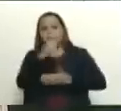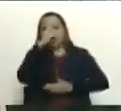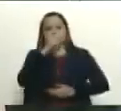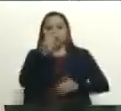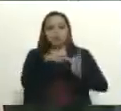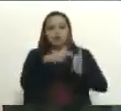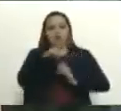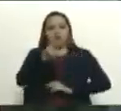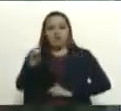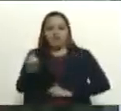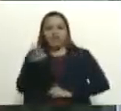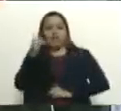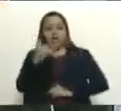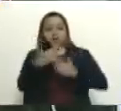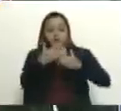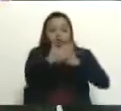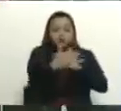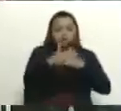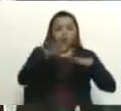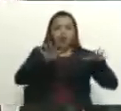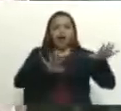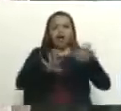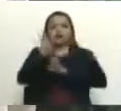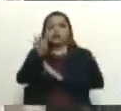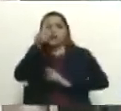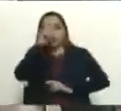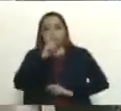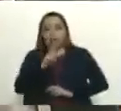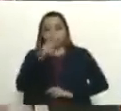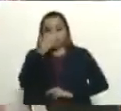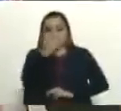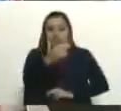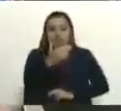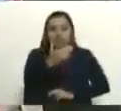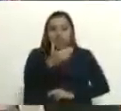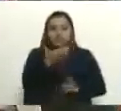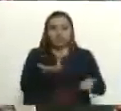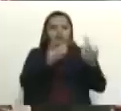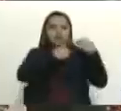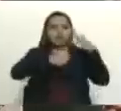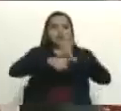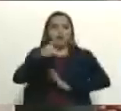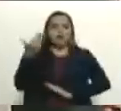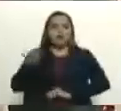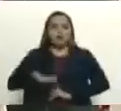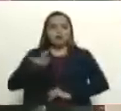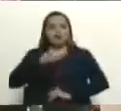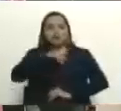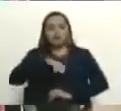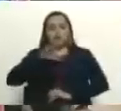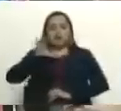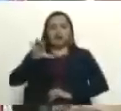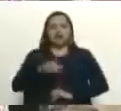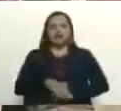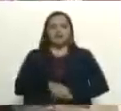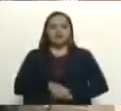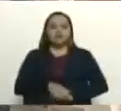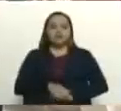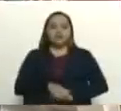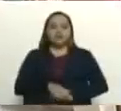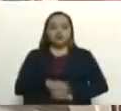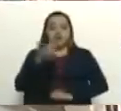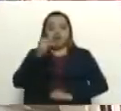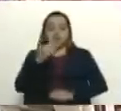2020. Estuvo 14 años frente a uno de los poderes más importantes de nuestro país, como lo es el